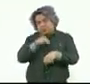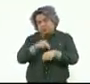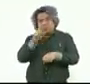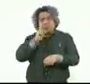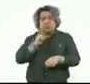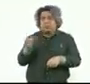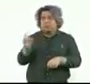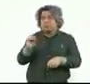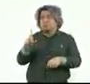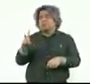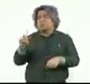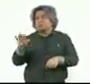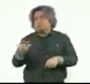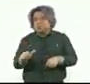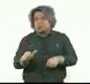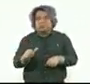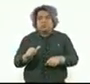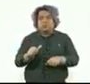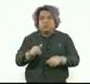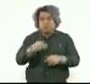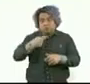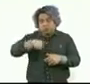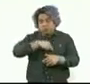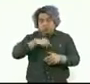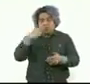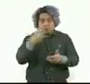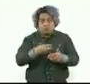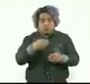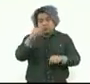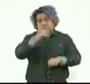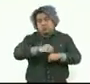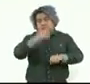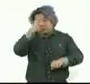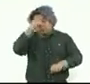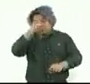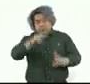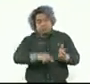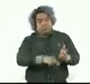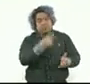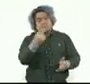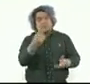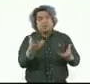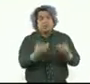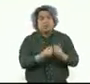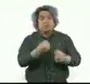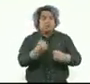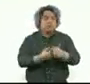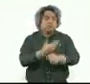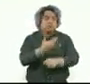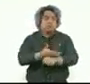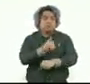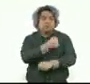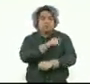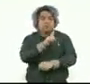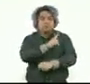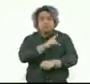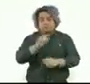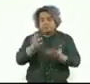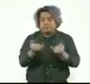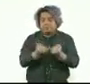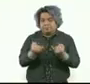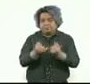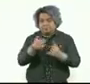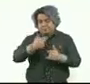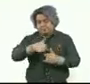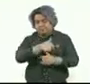convenio de entrega de estas unidades del INSABI a la Secretaría de Salud de la Ciudad de México y pues de parte nuestra,